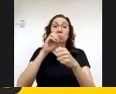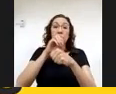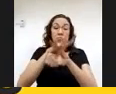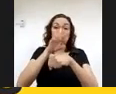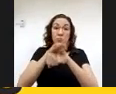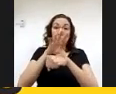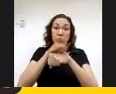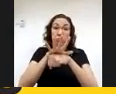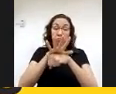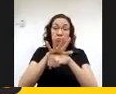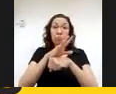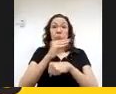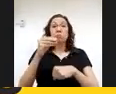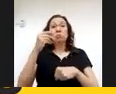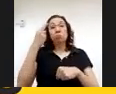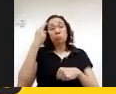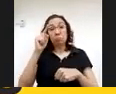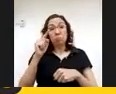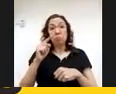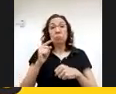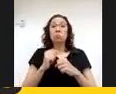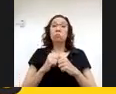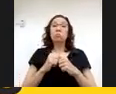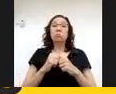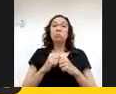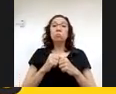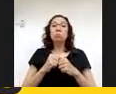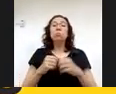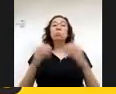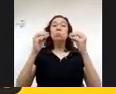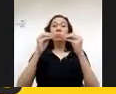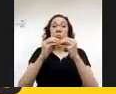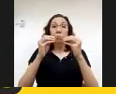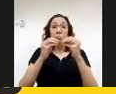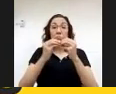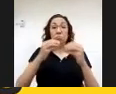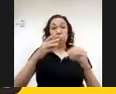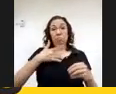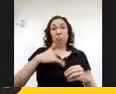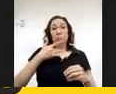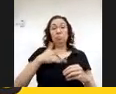contagiosidad y por ende una mayor cantidad de síntomas.